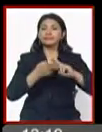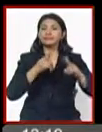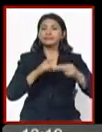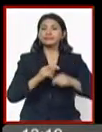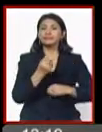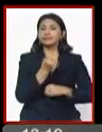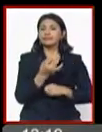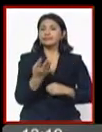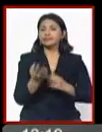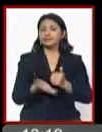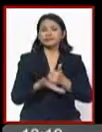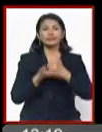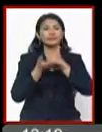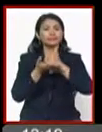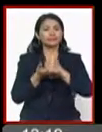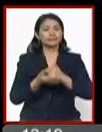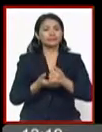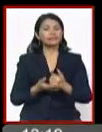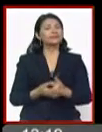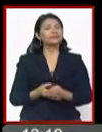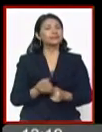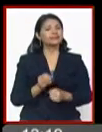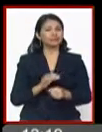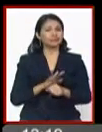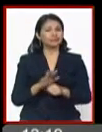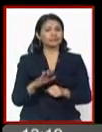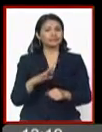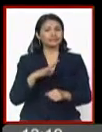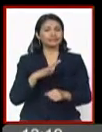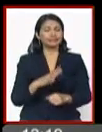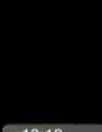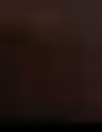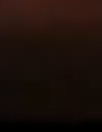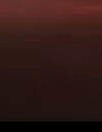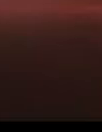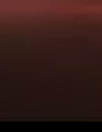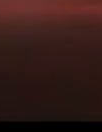cualquier contribución ayudará de sobremanera